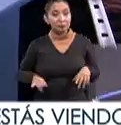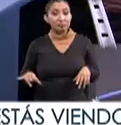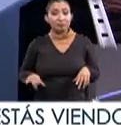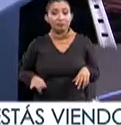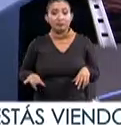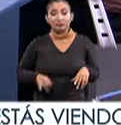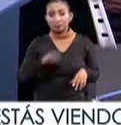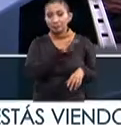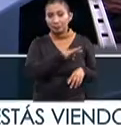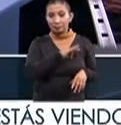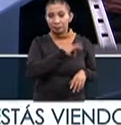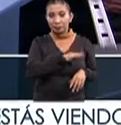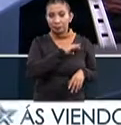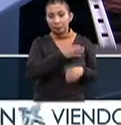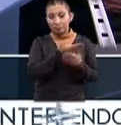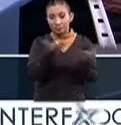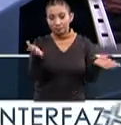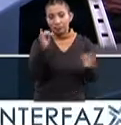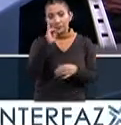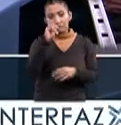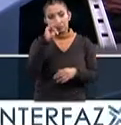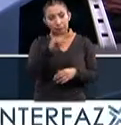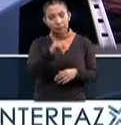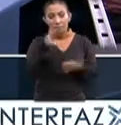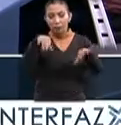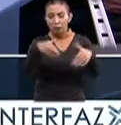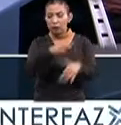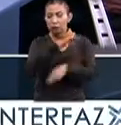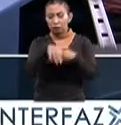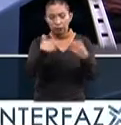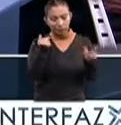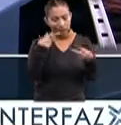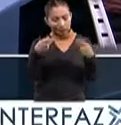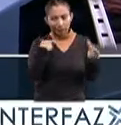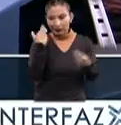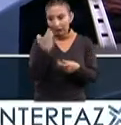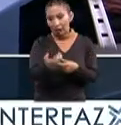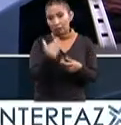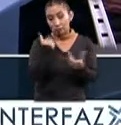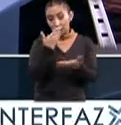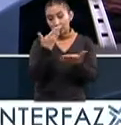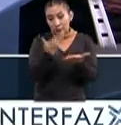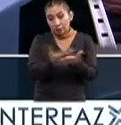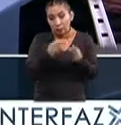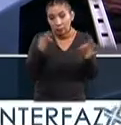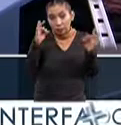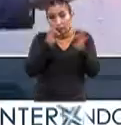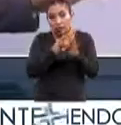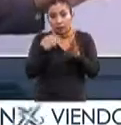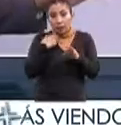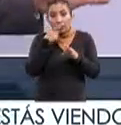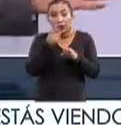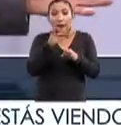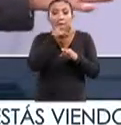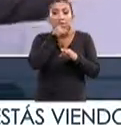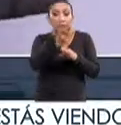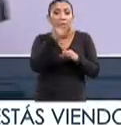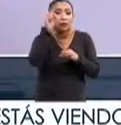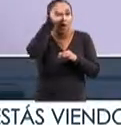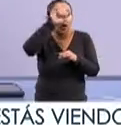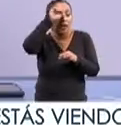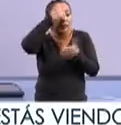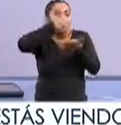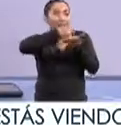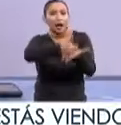interesantísimo. Felicidades a ustedes, al Politécnico, a la comunidad por hacer este tipo de pues, servicios importantes que, como yo creo que la palabra clave es